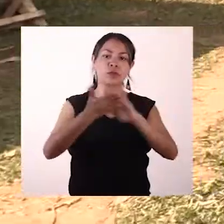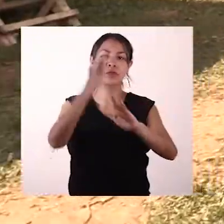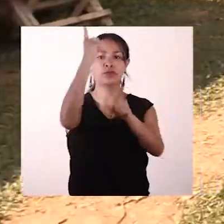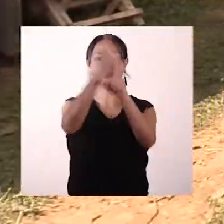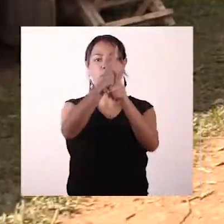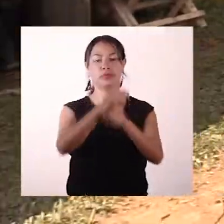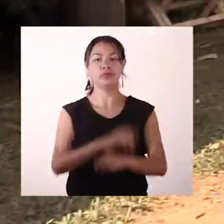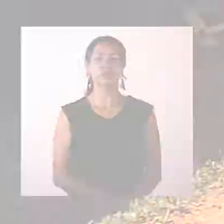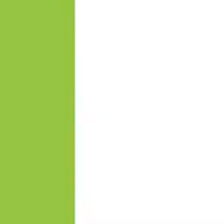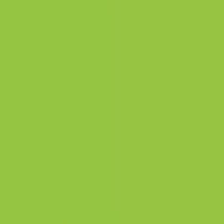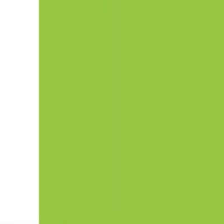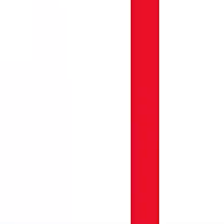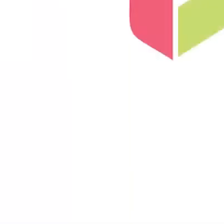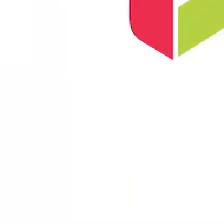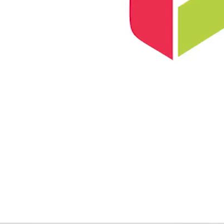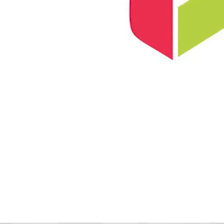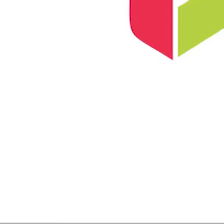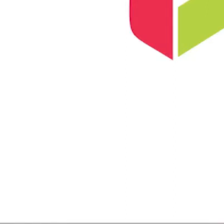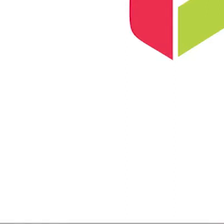sea cumplida.